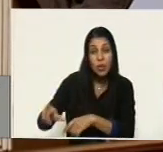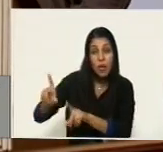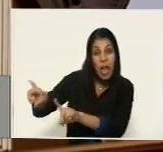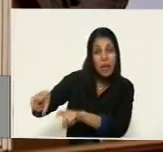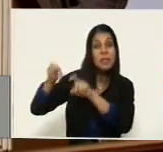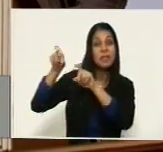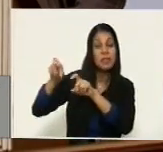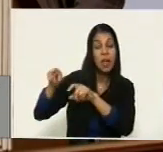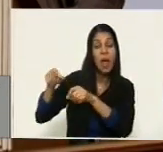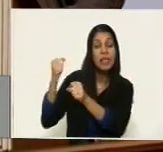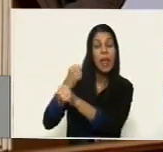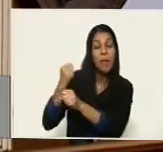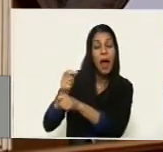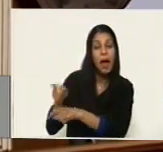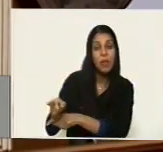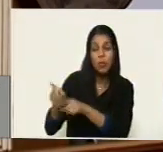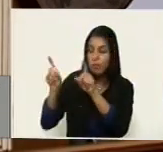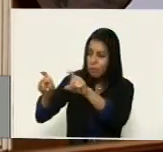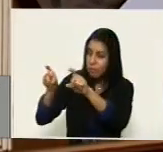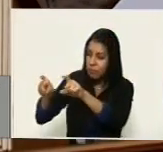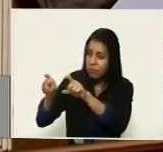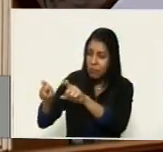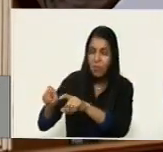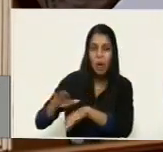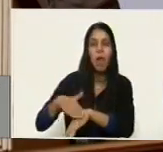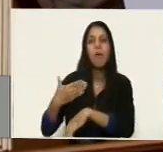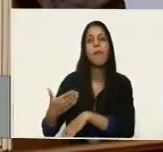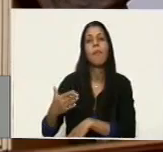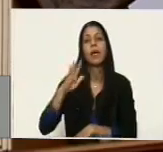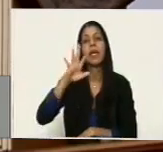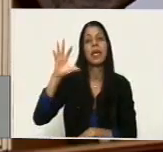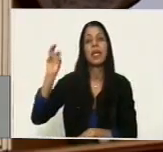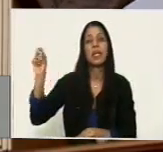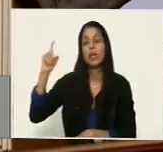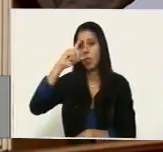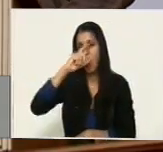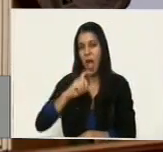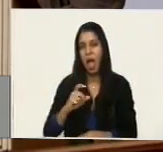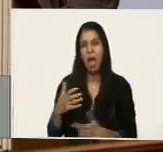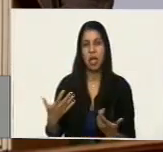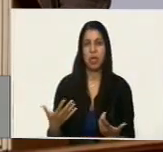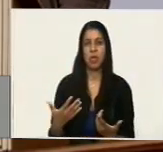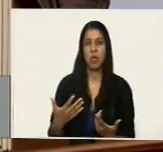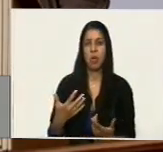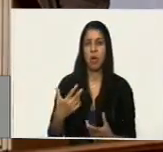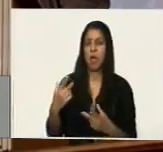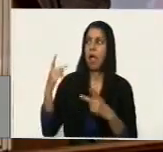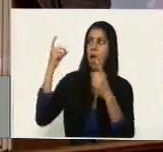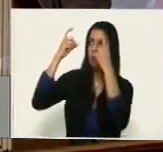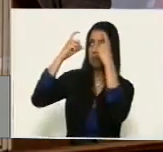palabras tenían ya 500 años que le estaban diciendo qué es lo que no era.